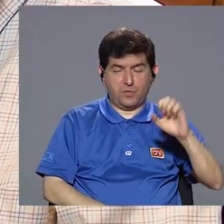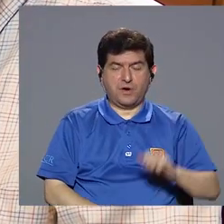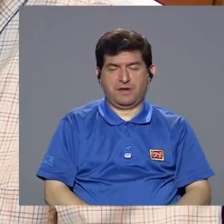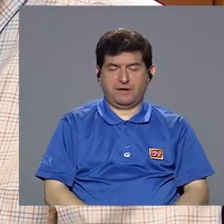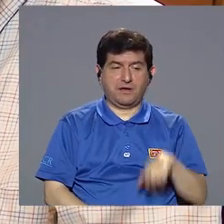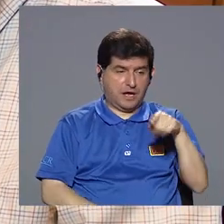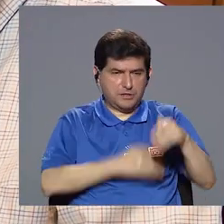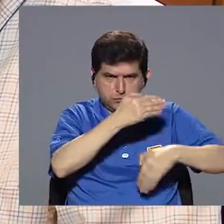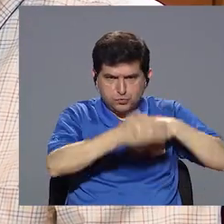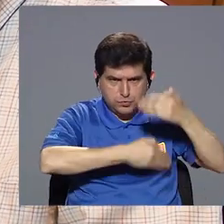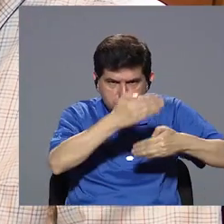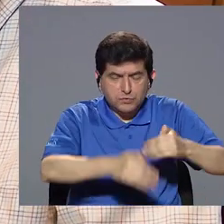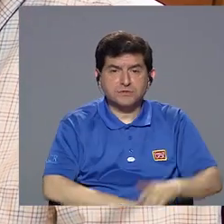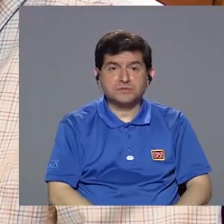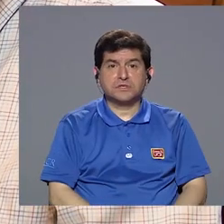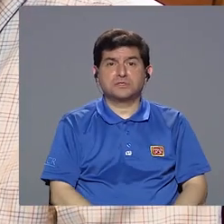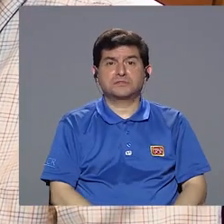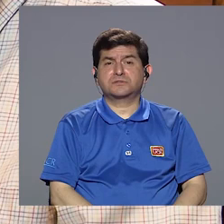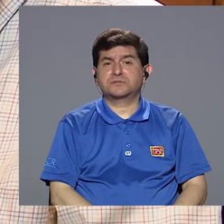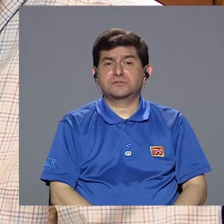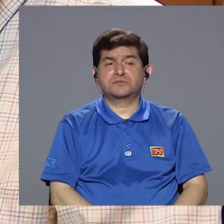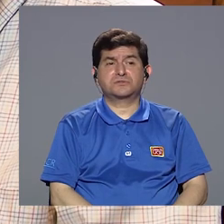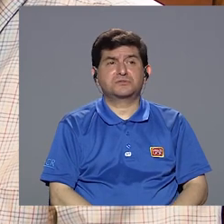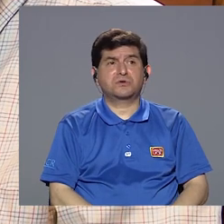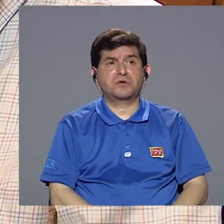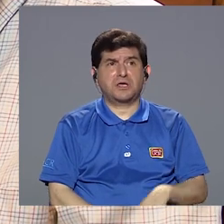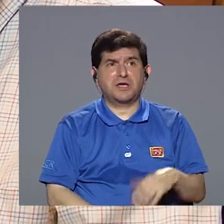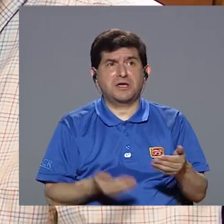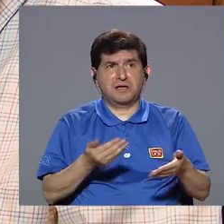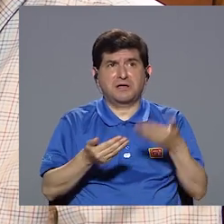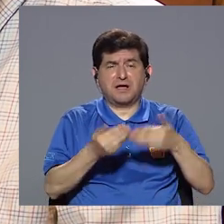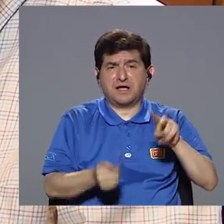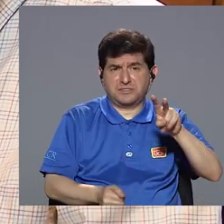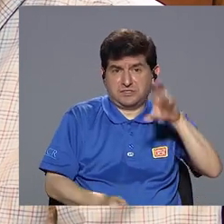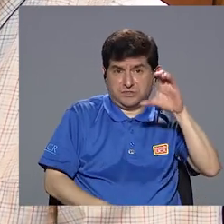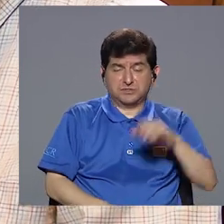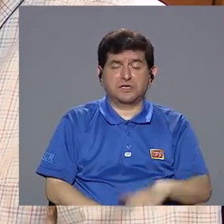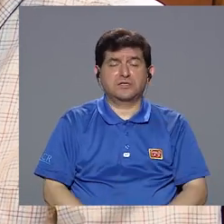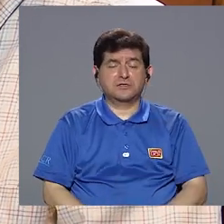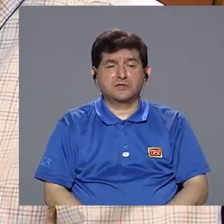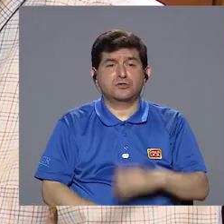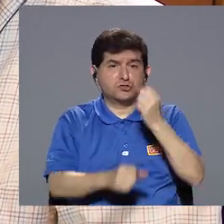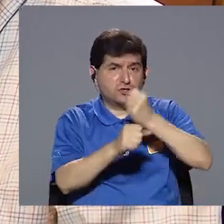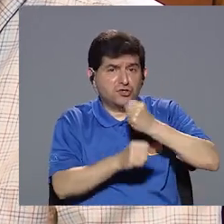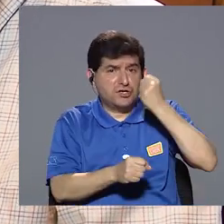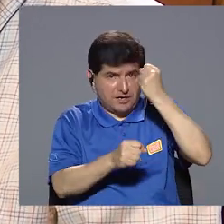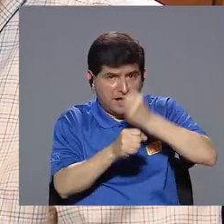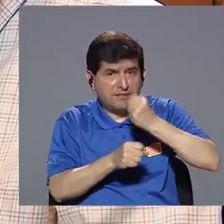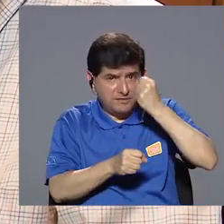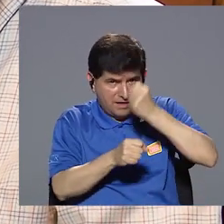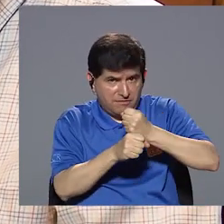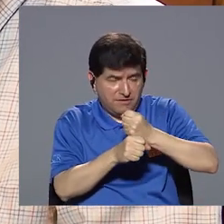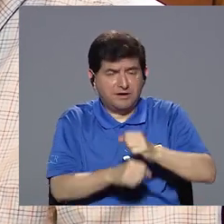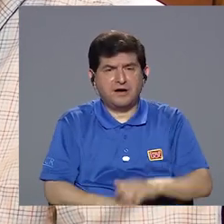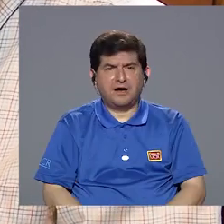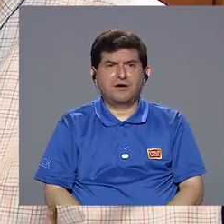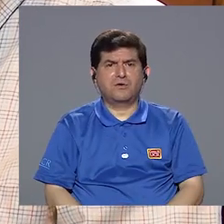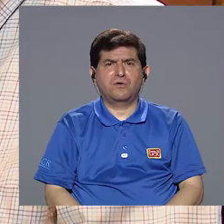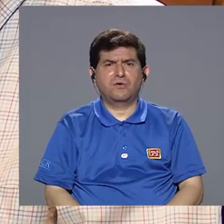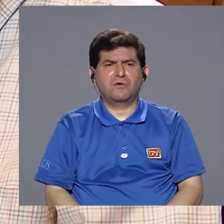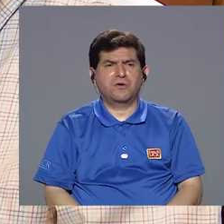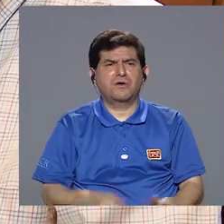como incubadora y se trata ante un par de centenares y la generación de empleo